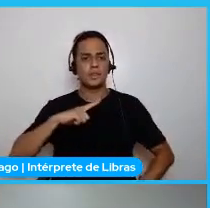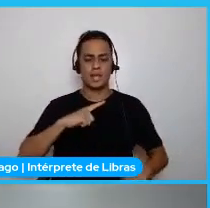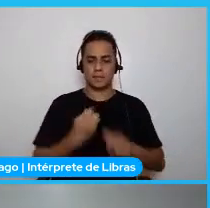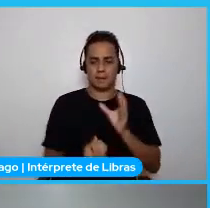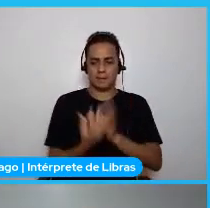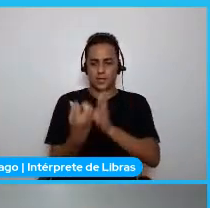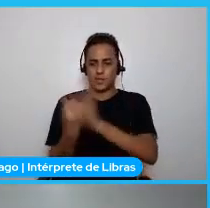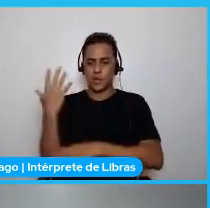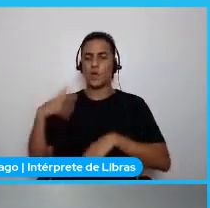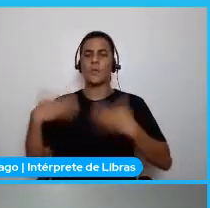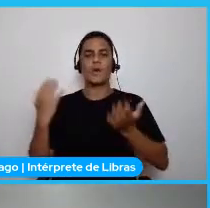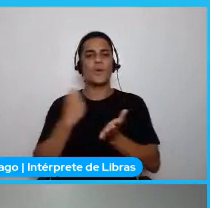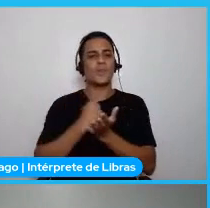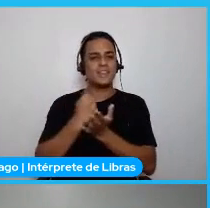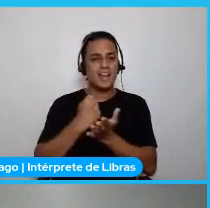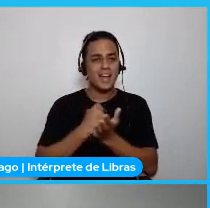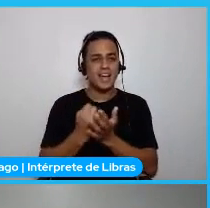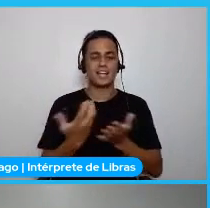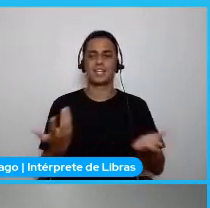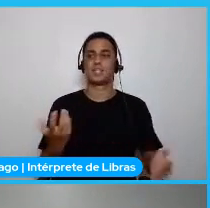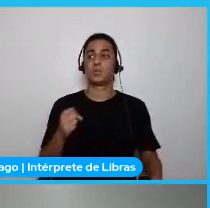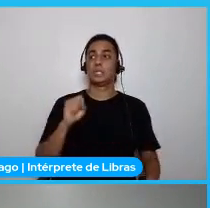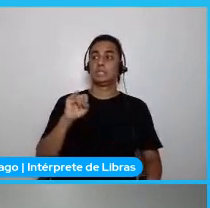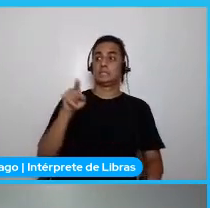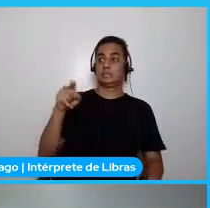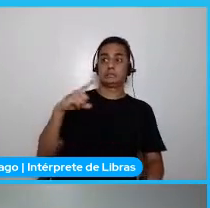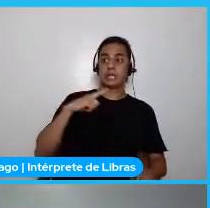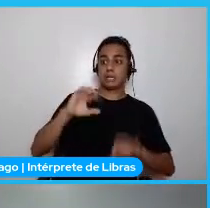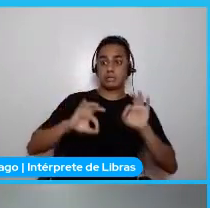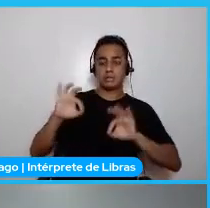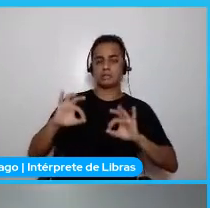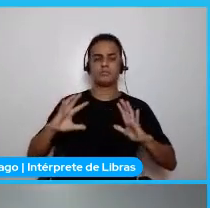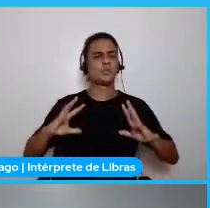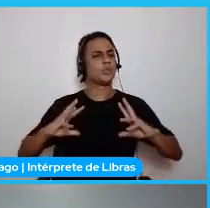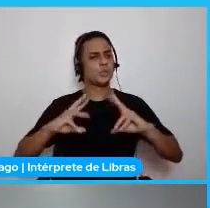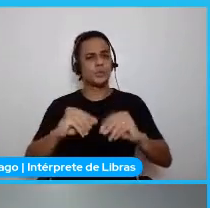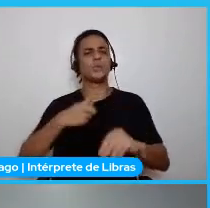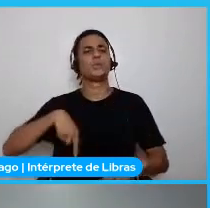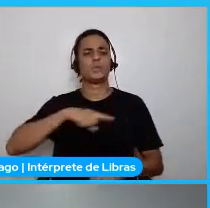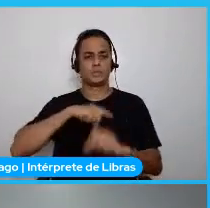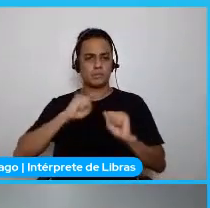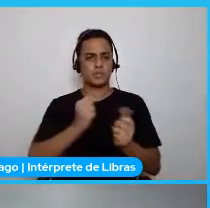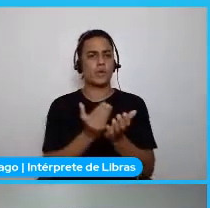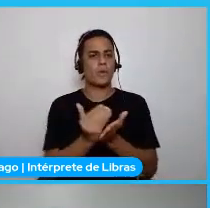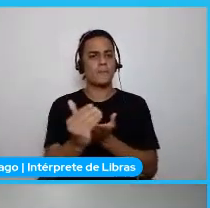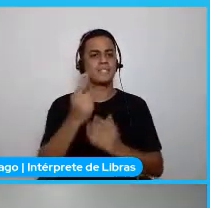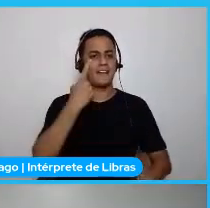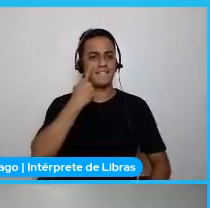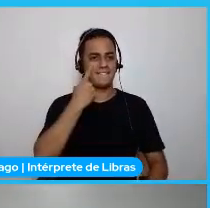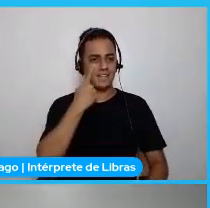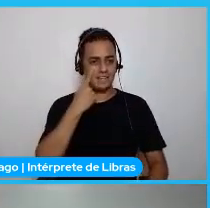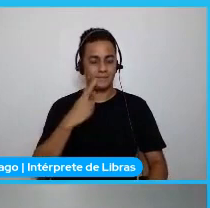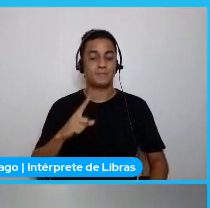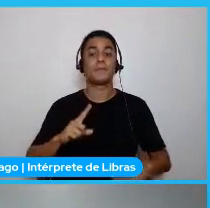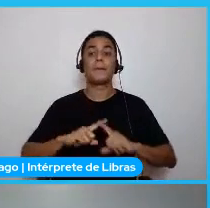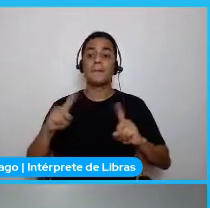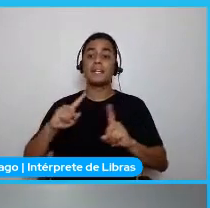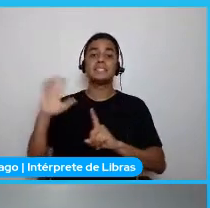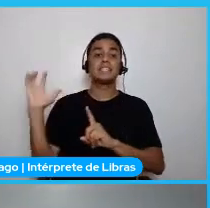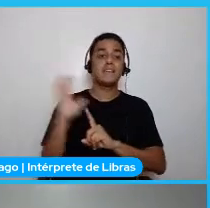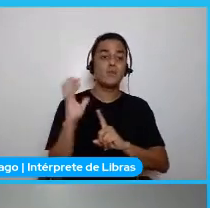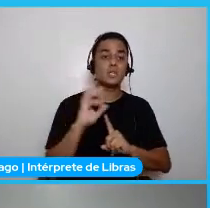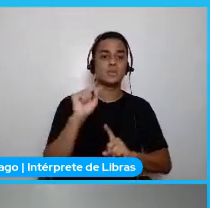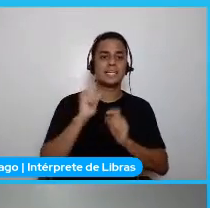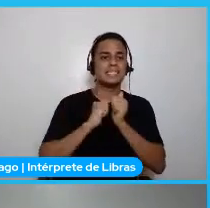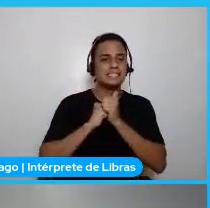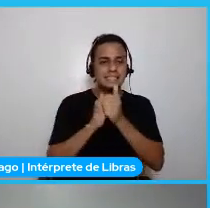el contrato, si hubo un retraso, etcétera. Todo eso lo podemos empezar a ver. Es decir, implica seguir el dinero en